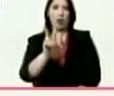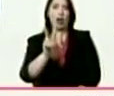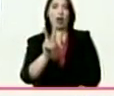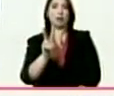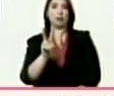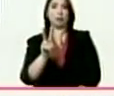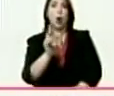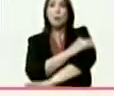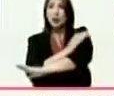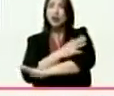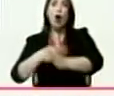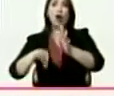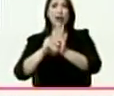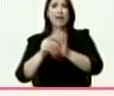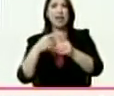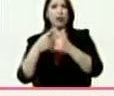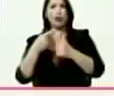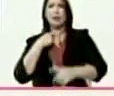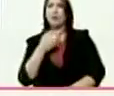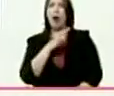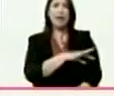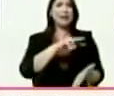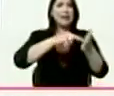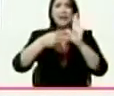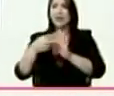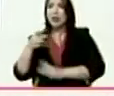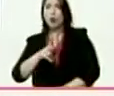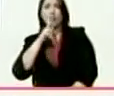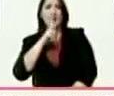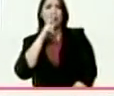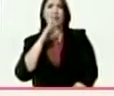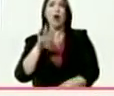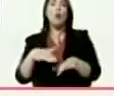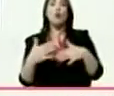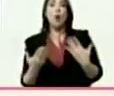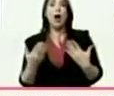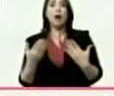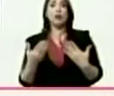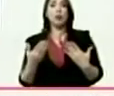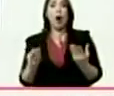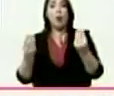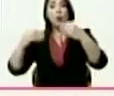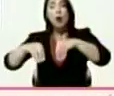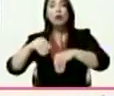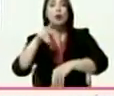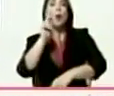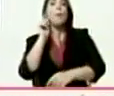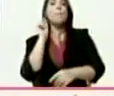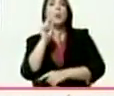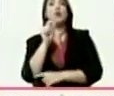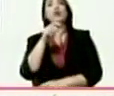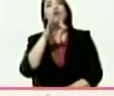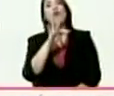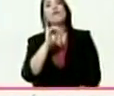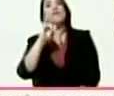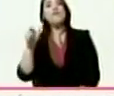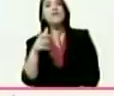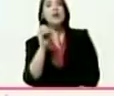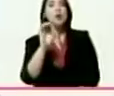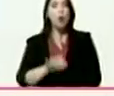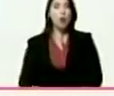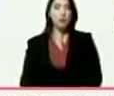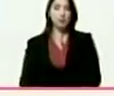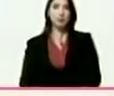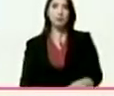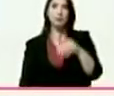La que ocurrió en los años 60, cuando el pacto de Punto Fijo se instauró, que lanzaban militantes revolucionarios desde